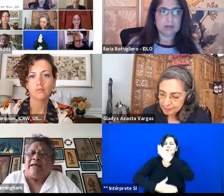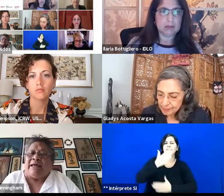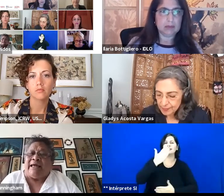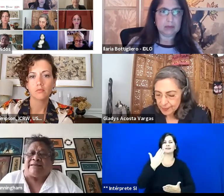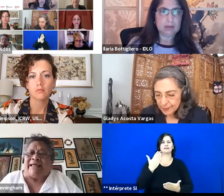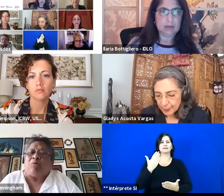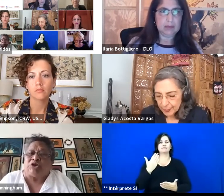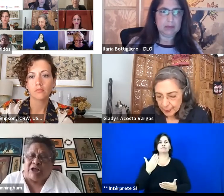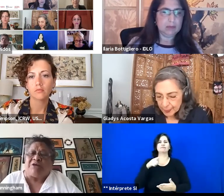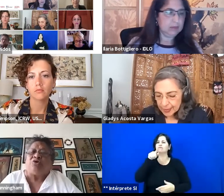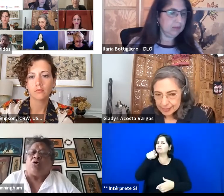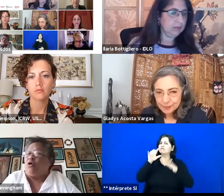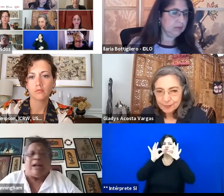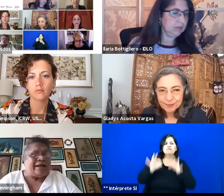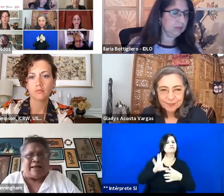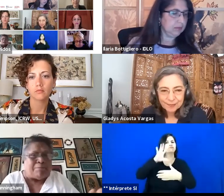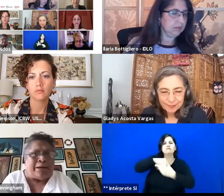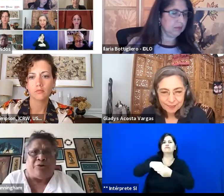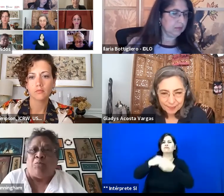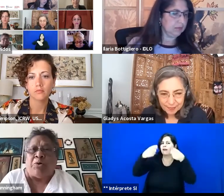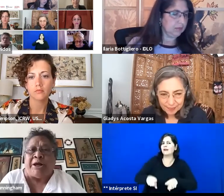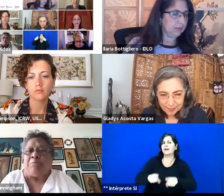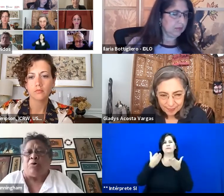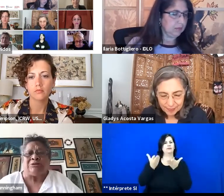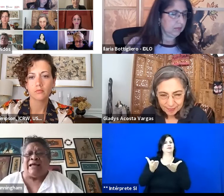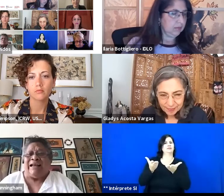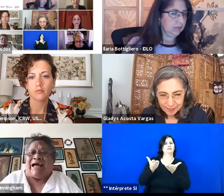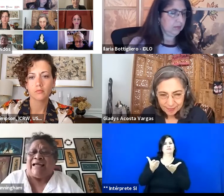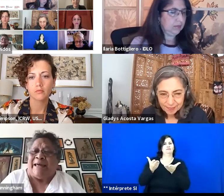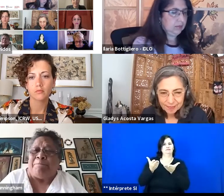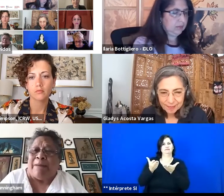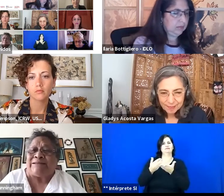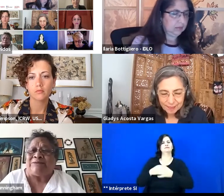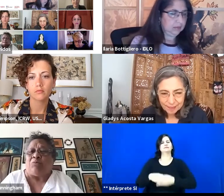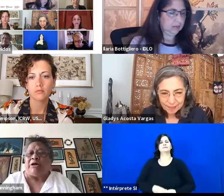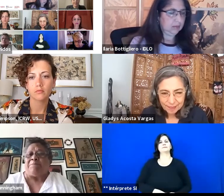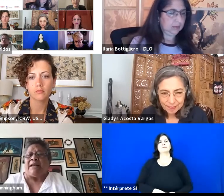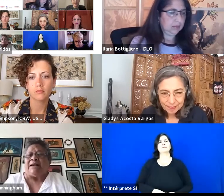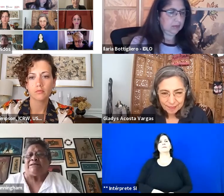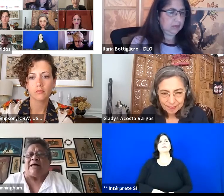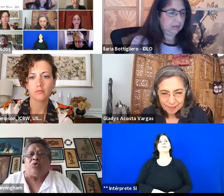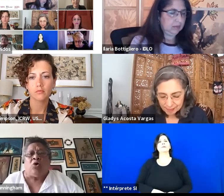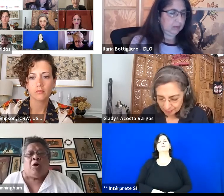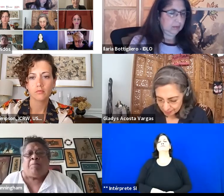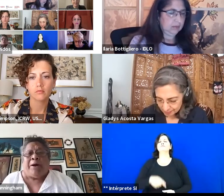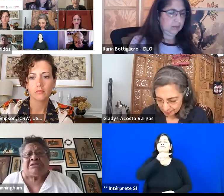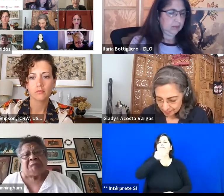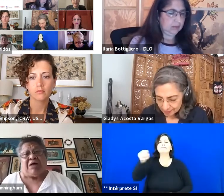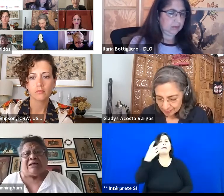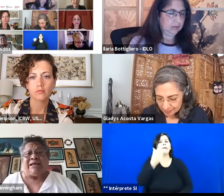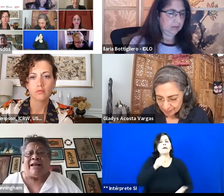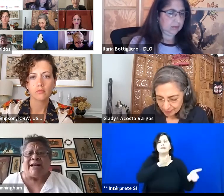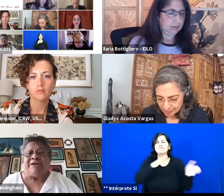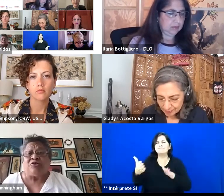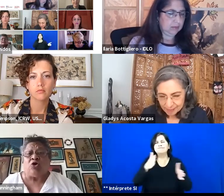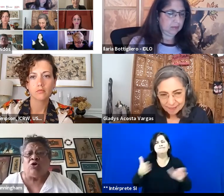realmente estemos siendo las que más nos morimos, las que más somos criminalizados, pues